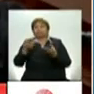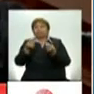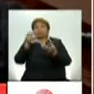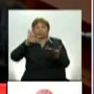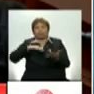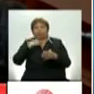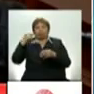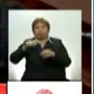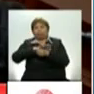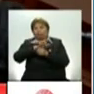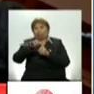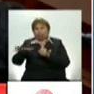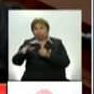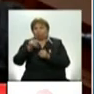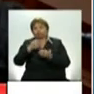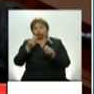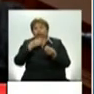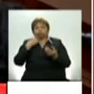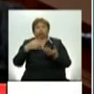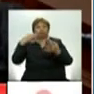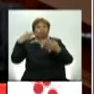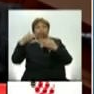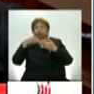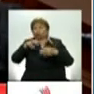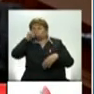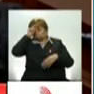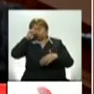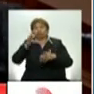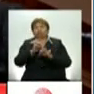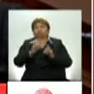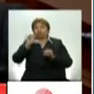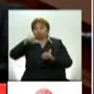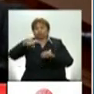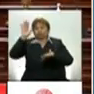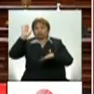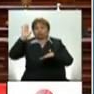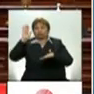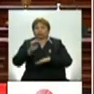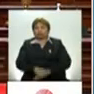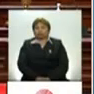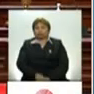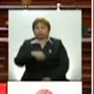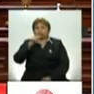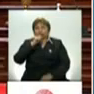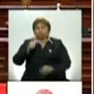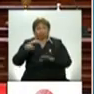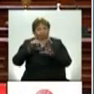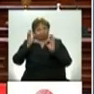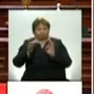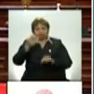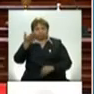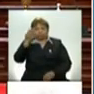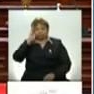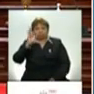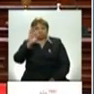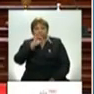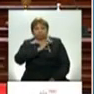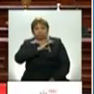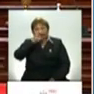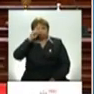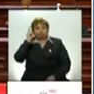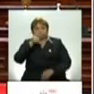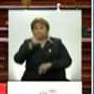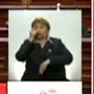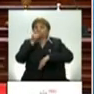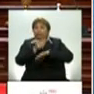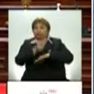ventaja por encima del segundo lugar de casi 1.500 votos. Hemos obtenido el 40% de respaldo a nivel de todas